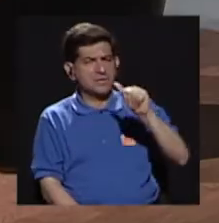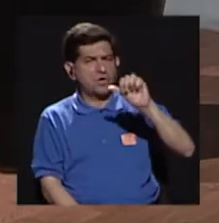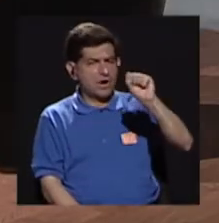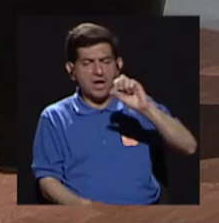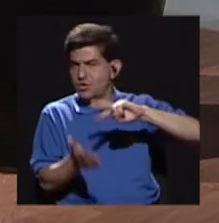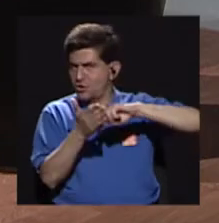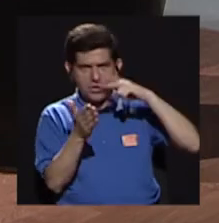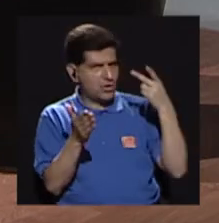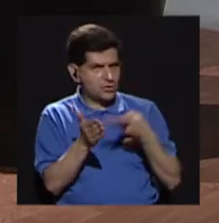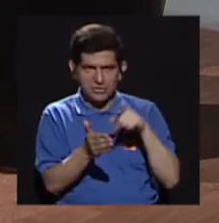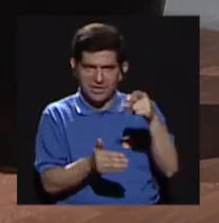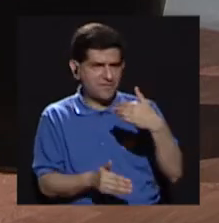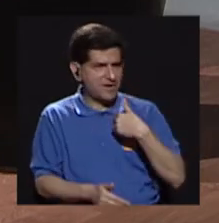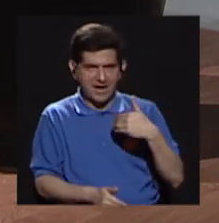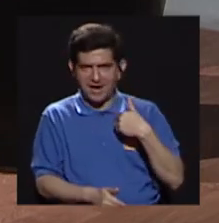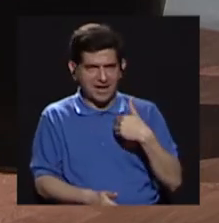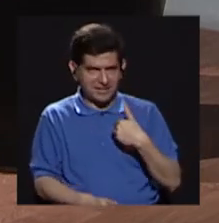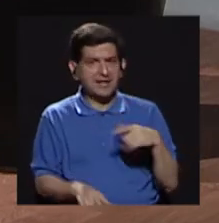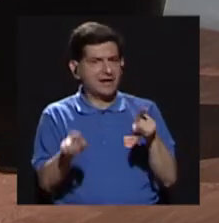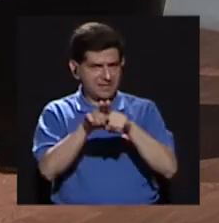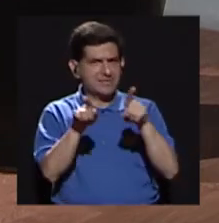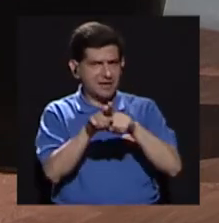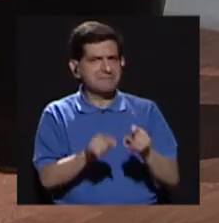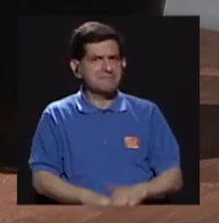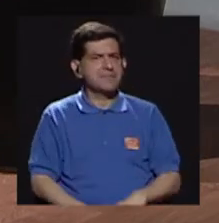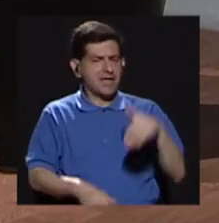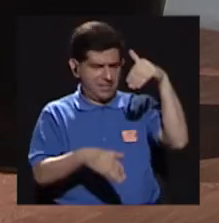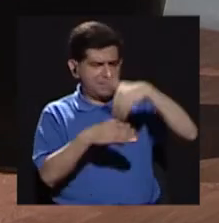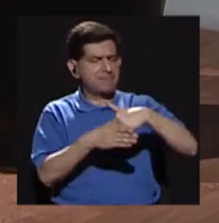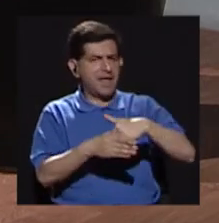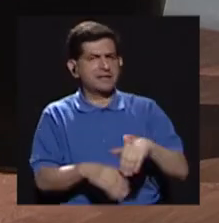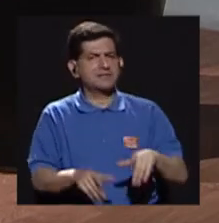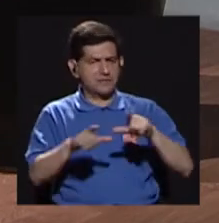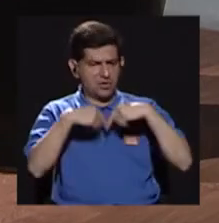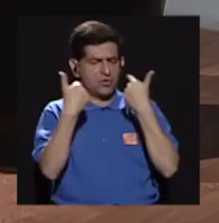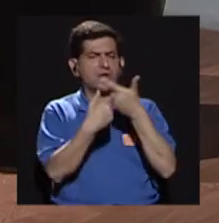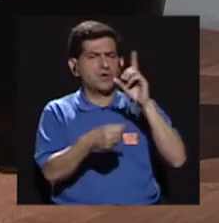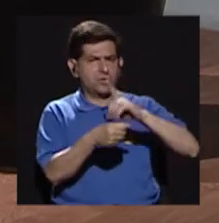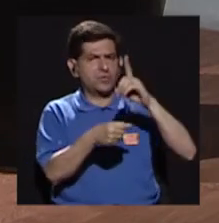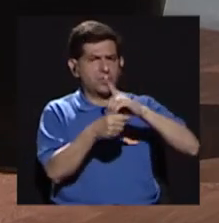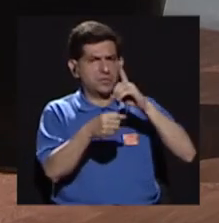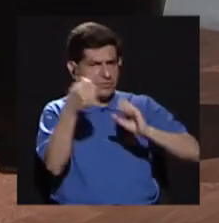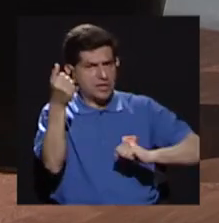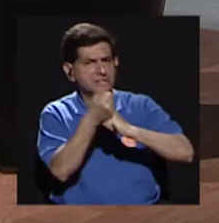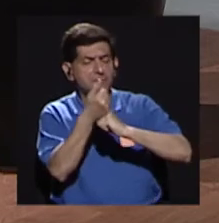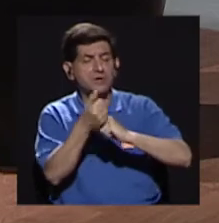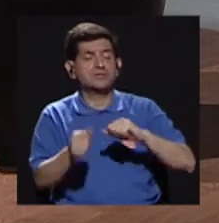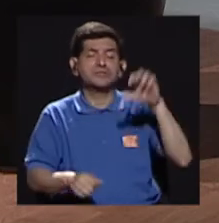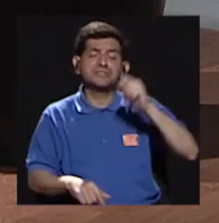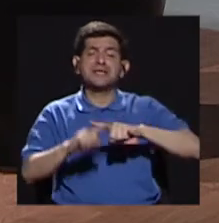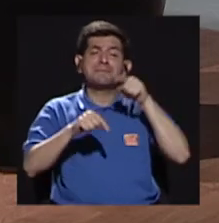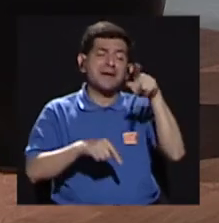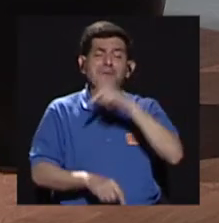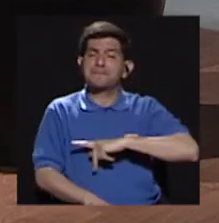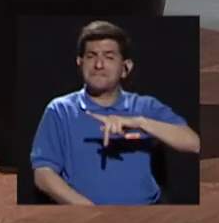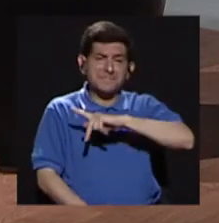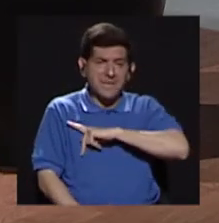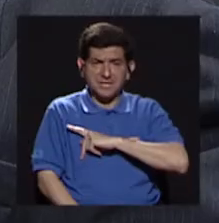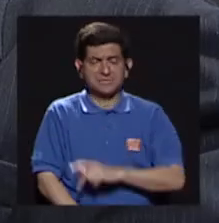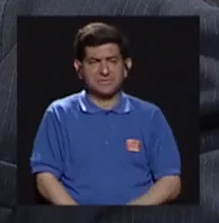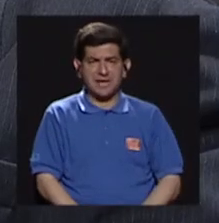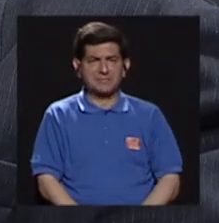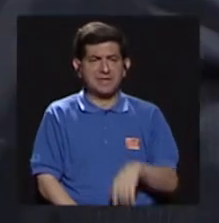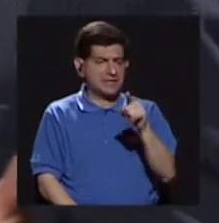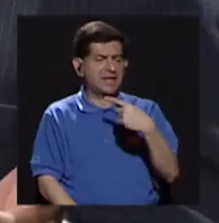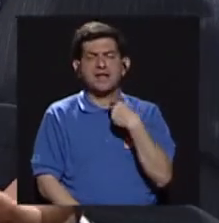no significa que no tenga sus fuerzas por lo menos dentro de la fracción a los activos bien tiene pero ya él personalmente no